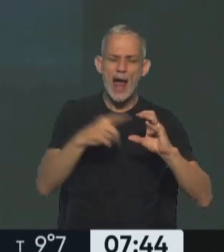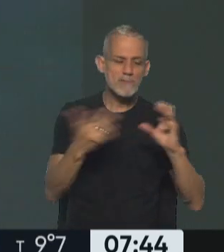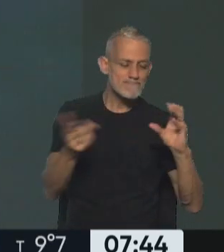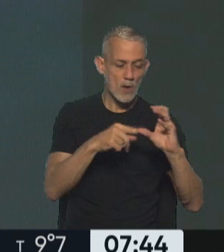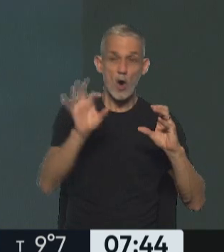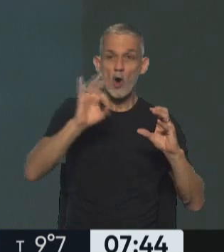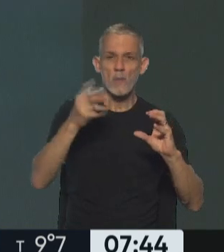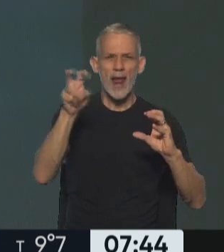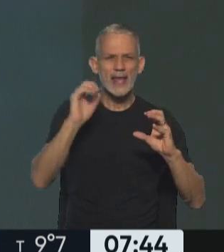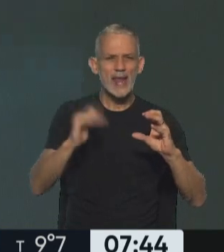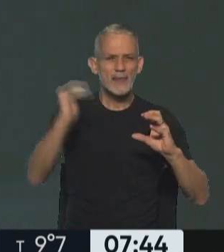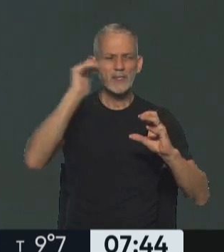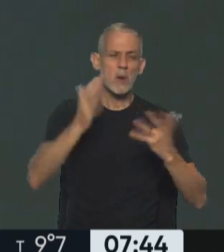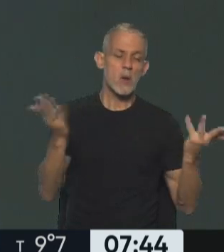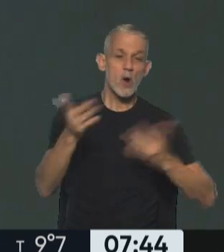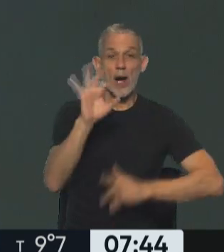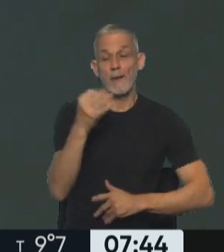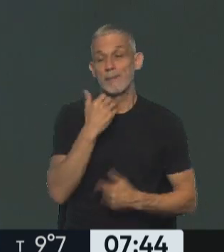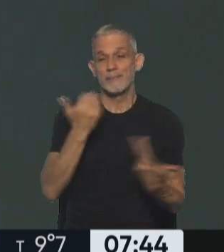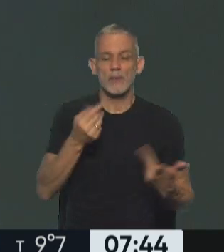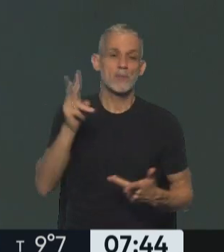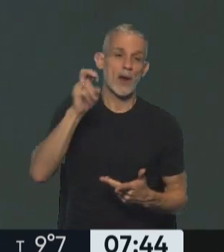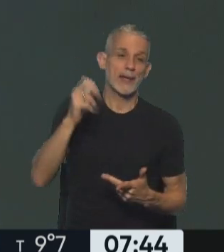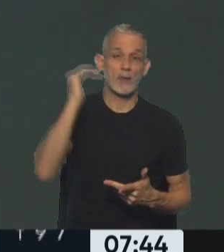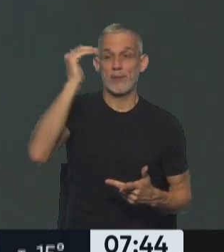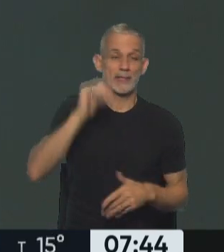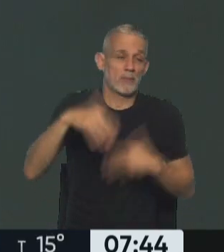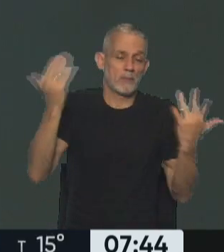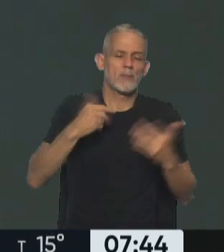si en rigor es, bueno, nada, vamos a ver si podemos alquilar un departamento como una fantasía.